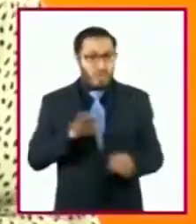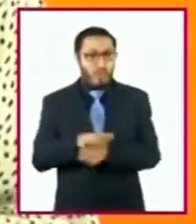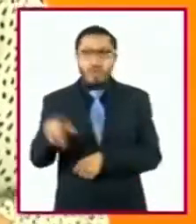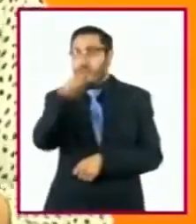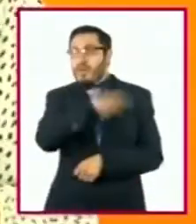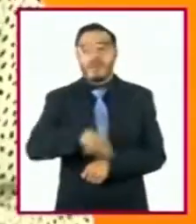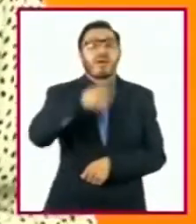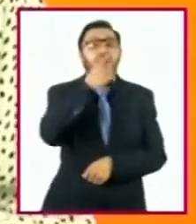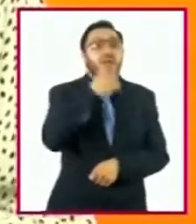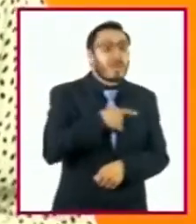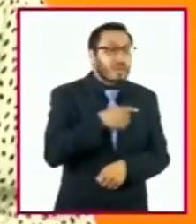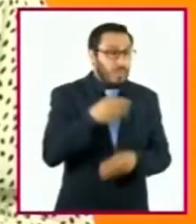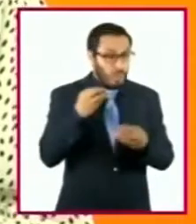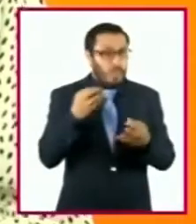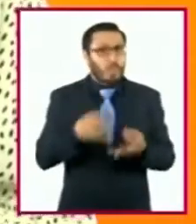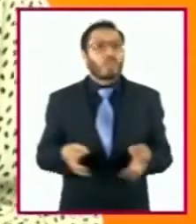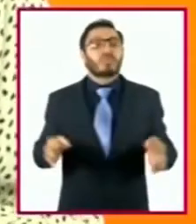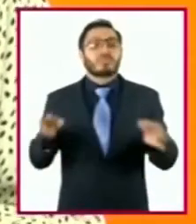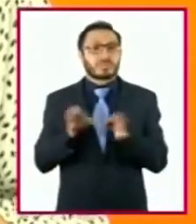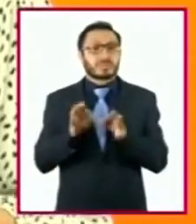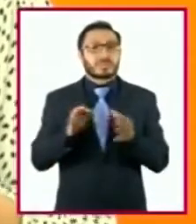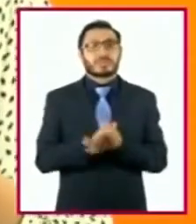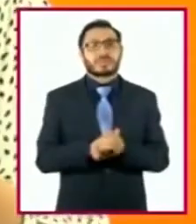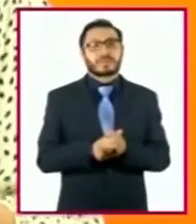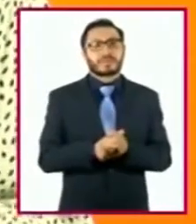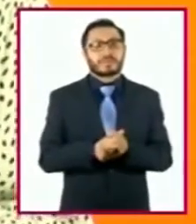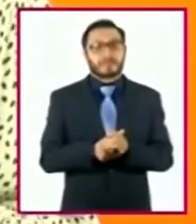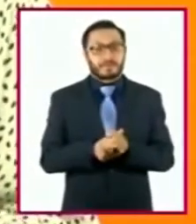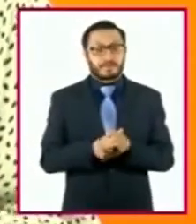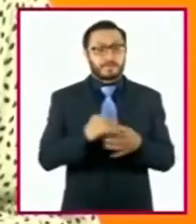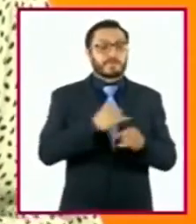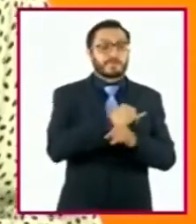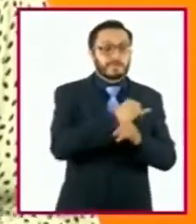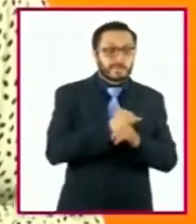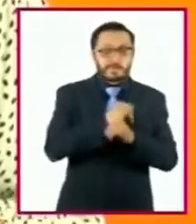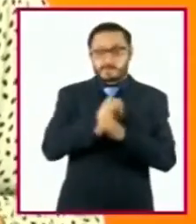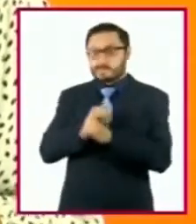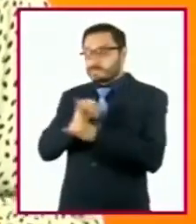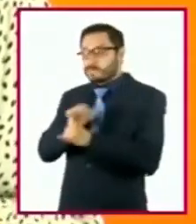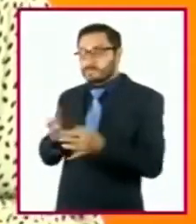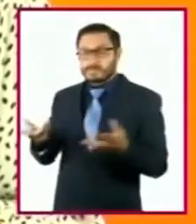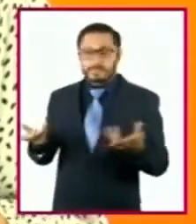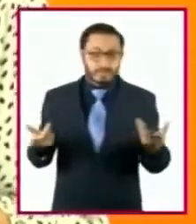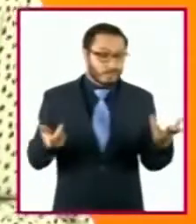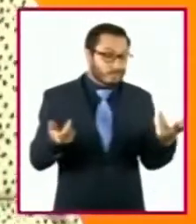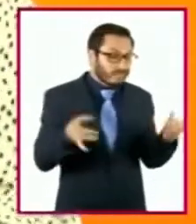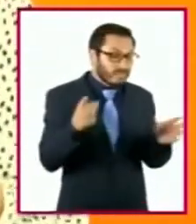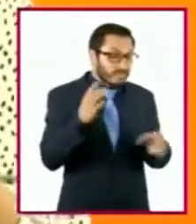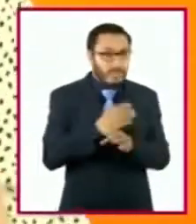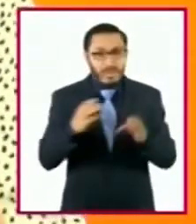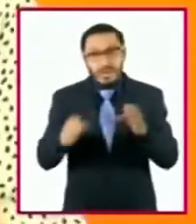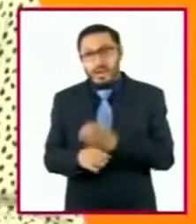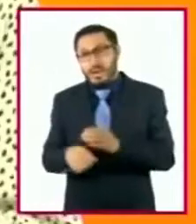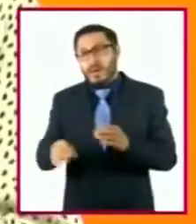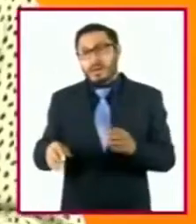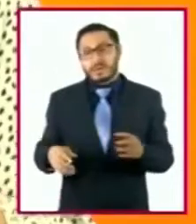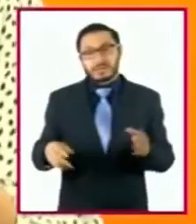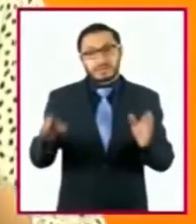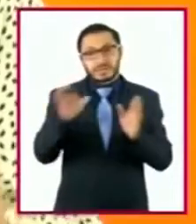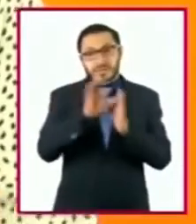dicen. Es muy importante averiguar también en cosas